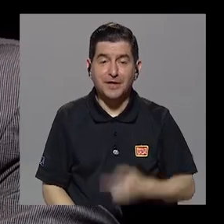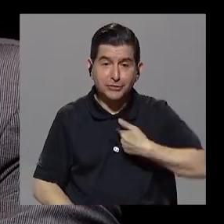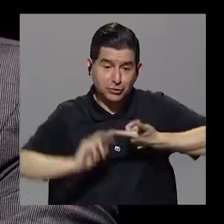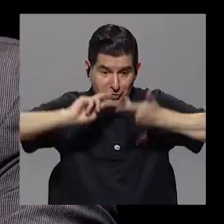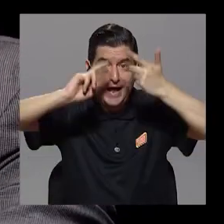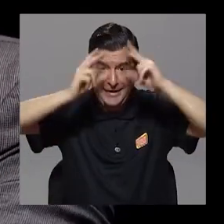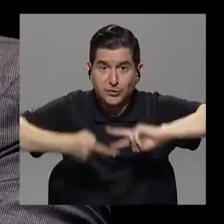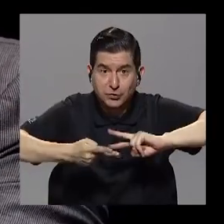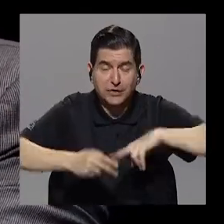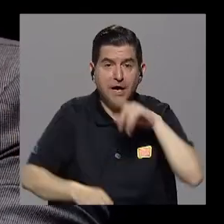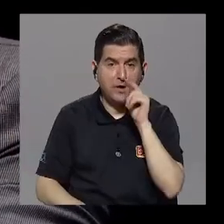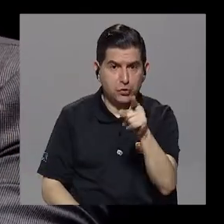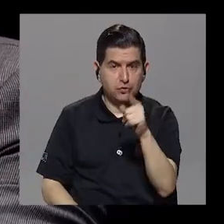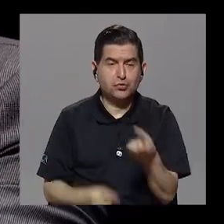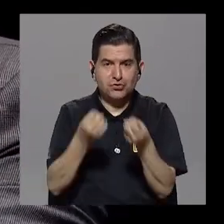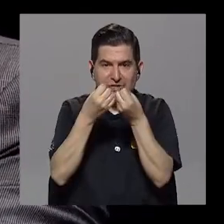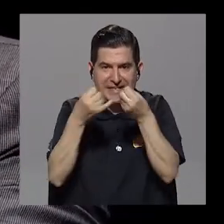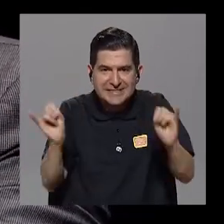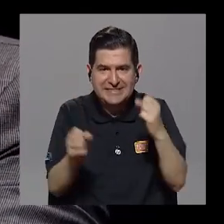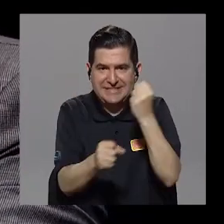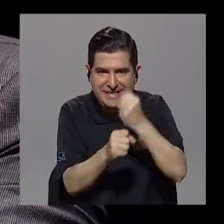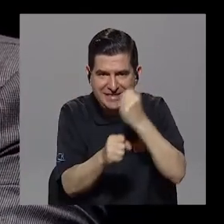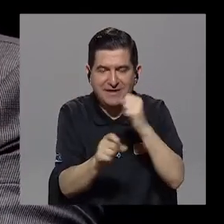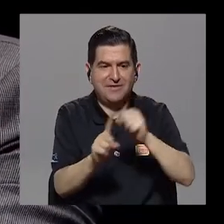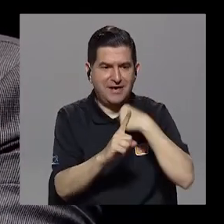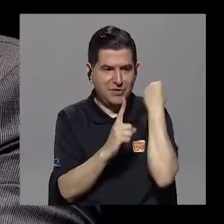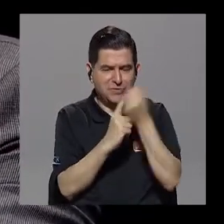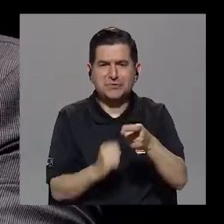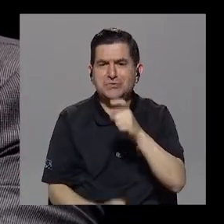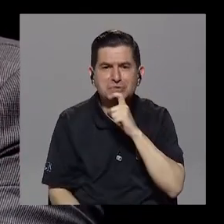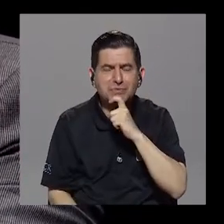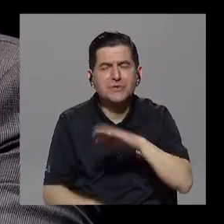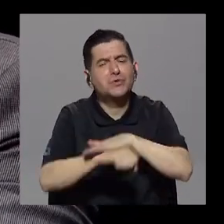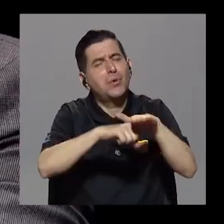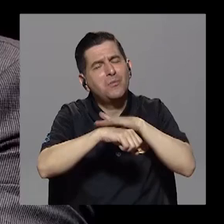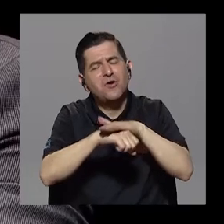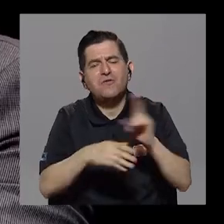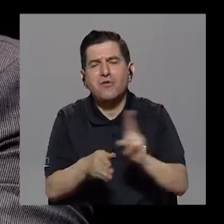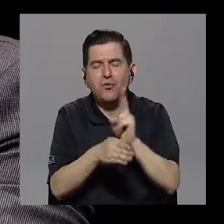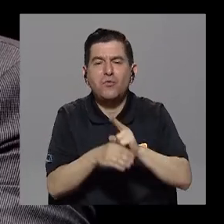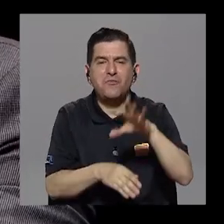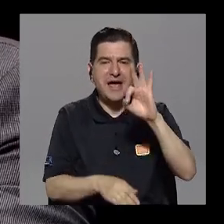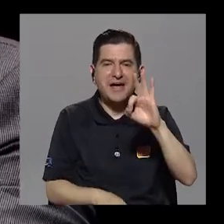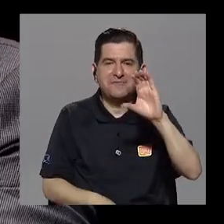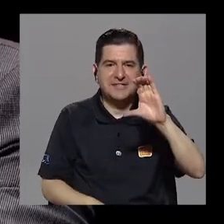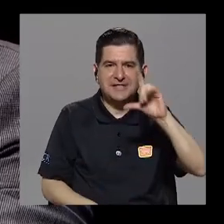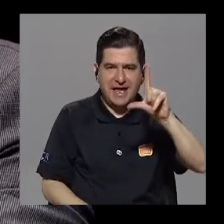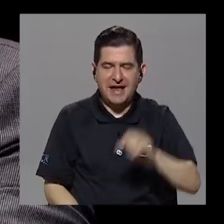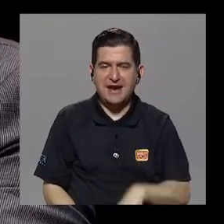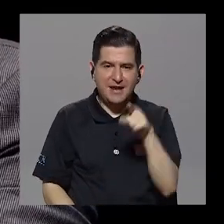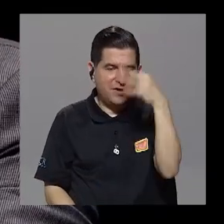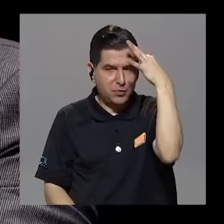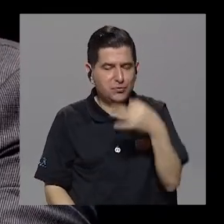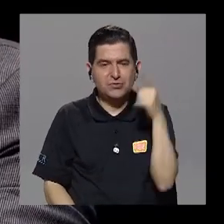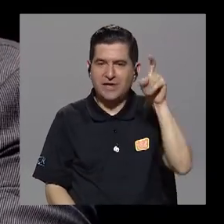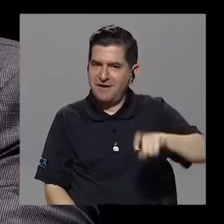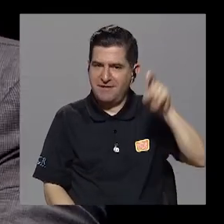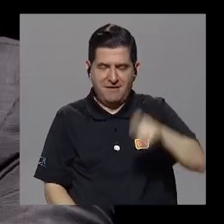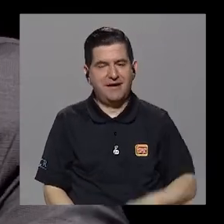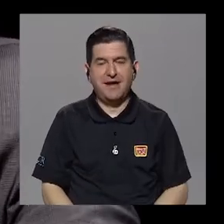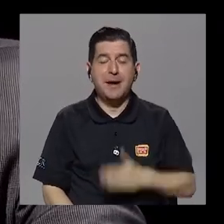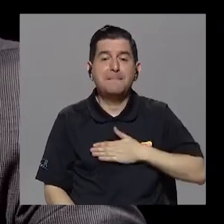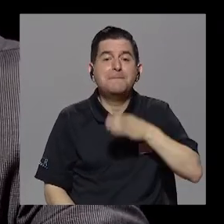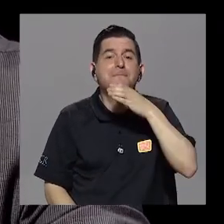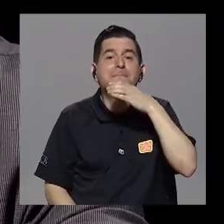yo al contrario, si usted está desempleado, si usted está en una situación crítica, por favor use su FCL uh-huh. como lo considere